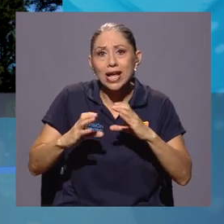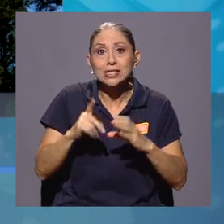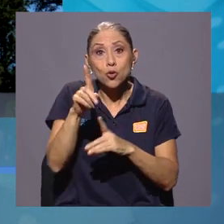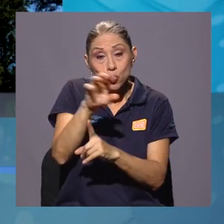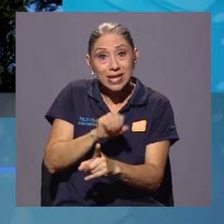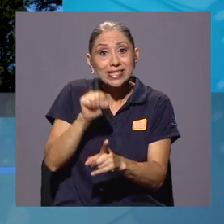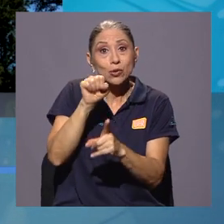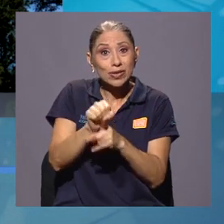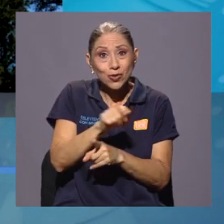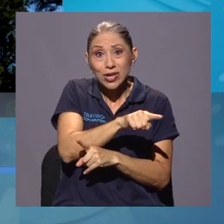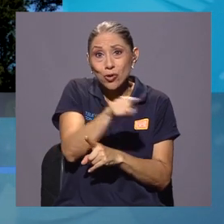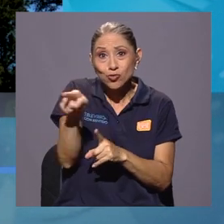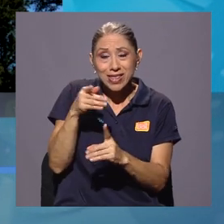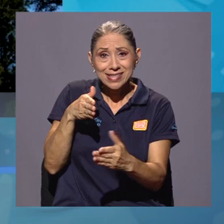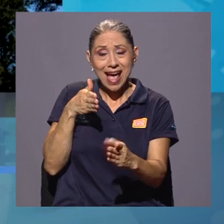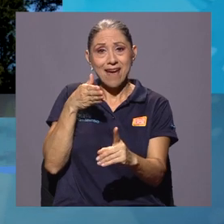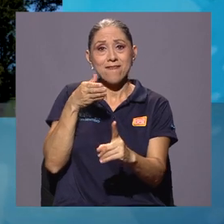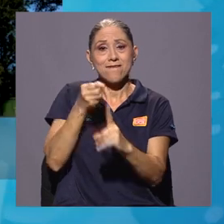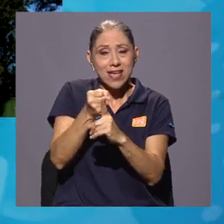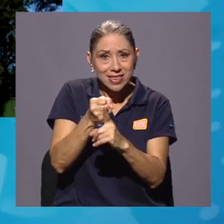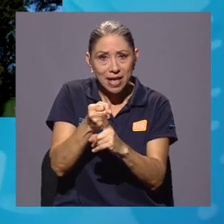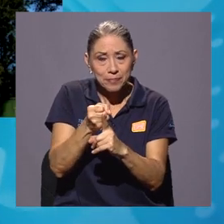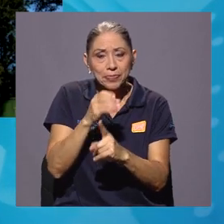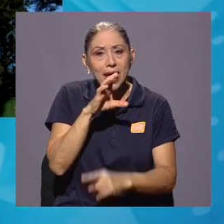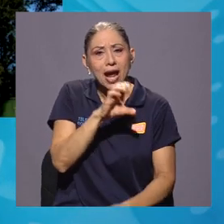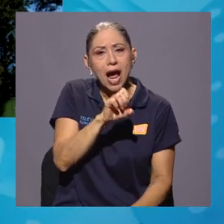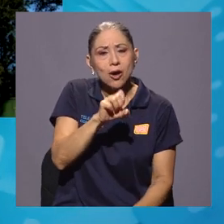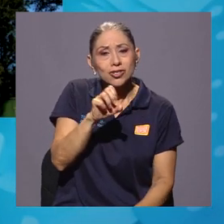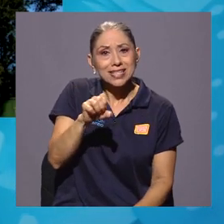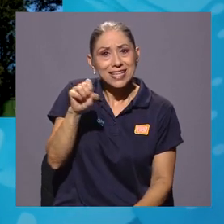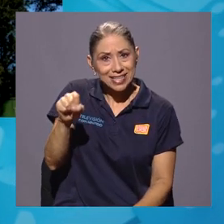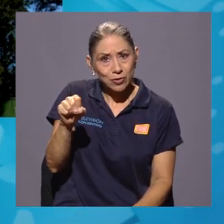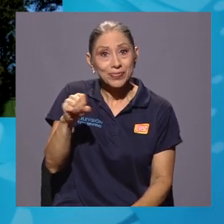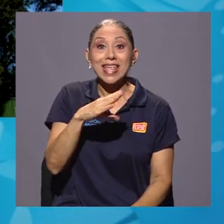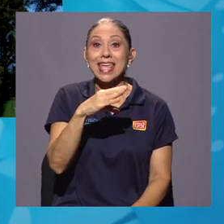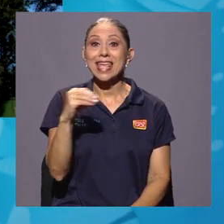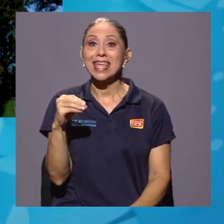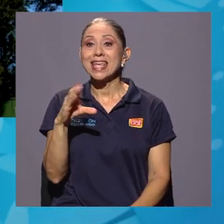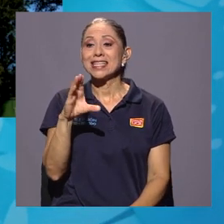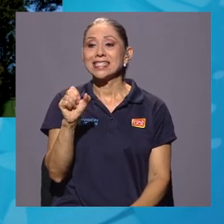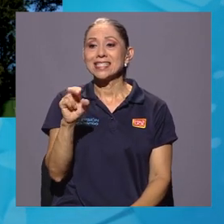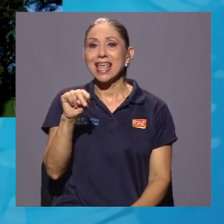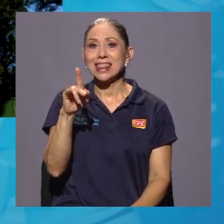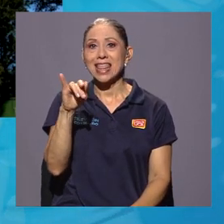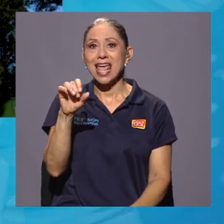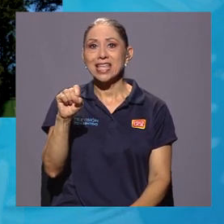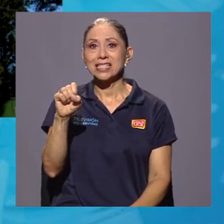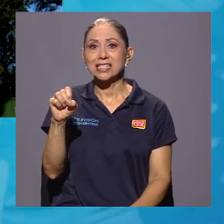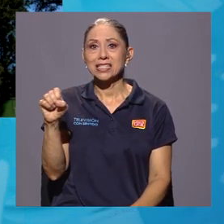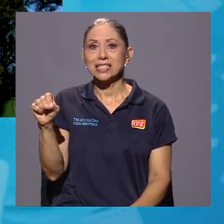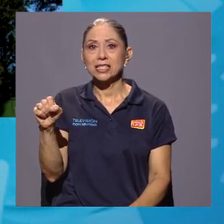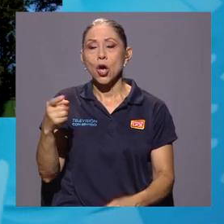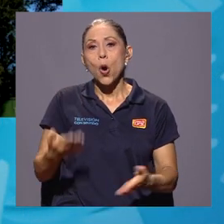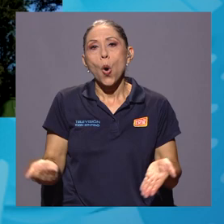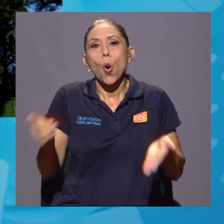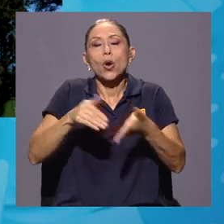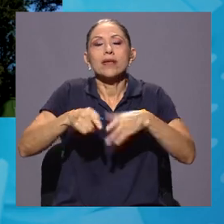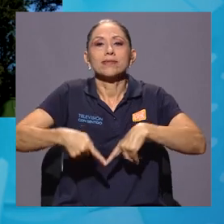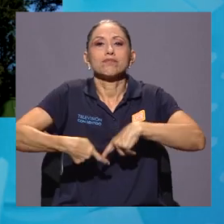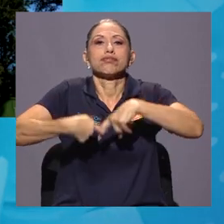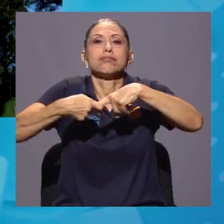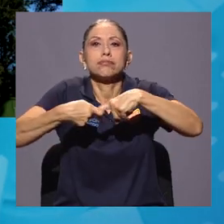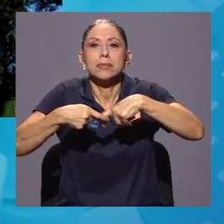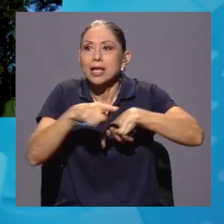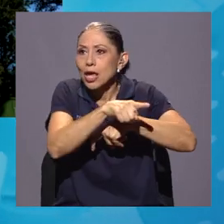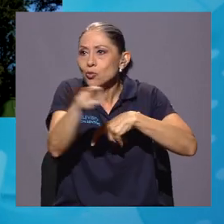Hay una situación que a ustedes les está afectando. La Caja Costarricense de Seguro Social y el Sendeis suspenden nuevamente los rotatorios